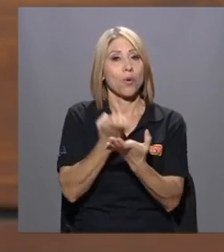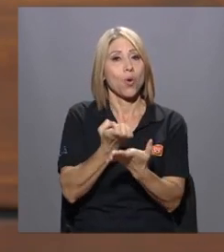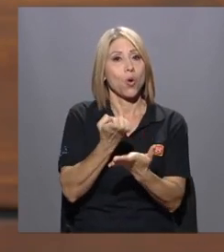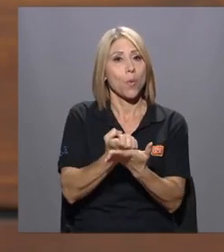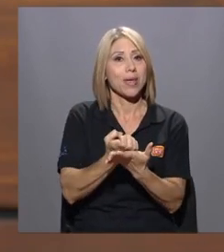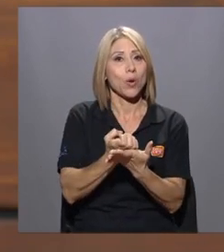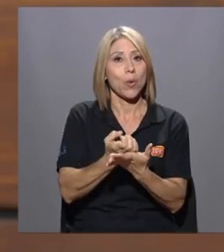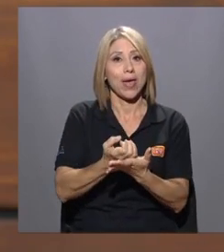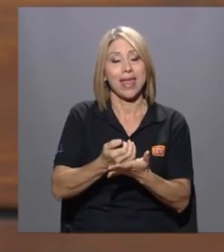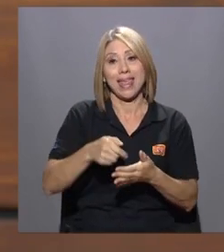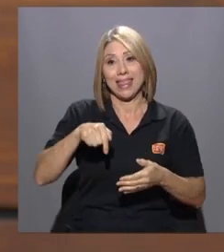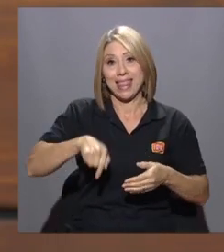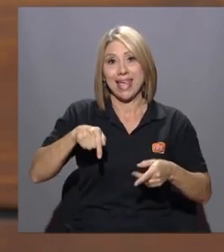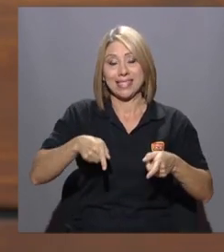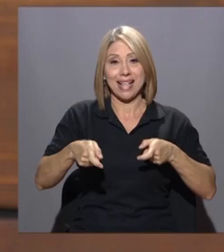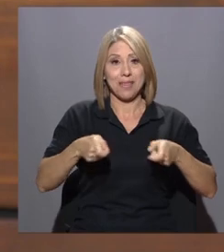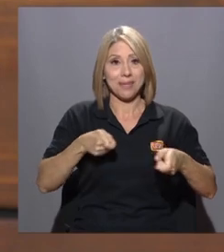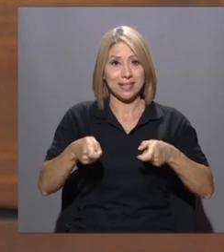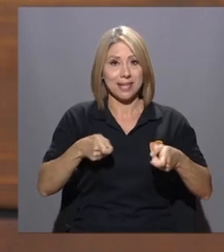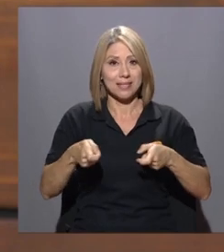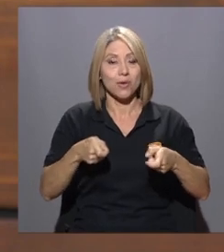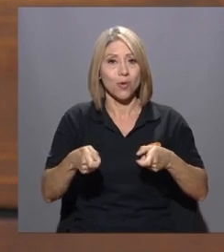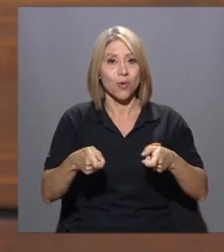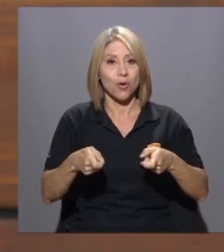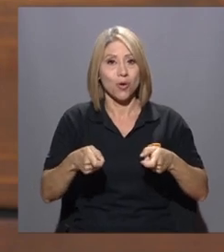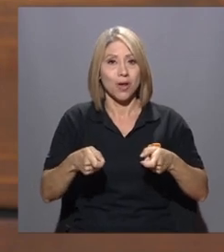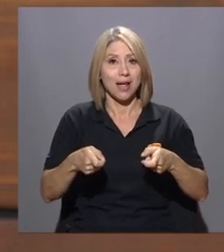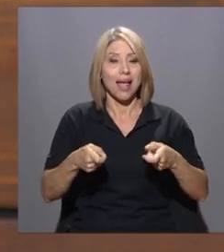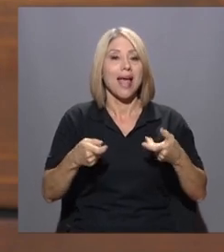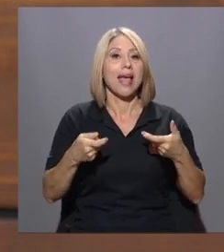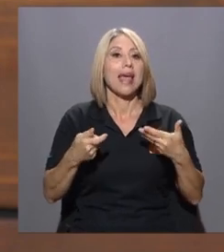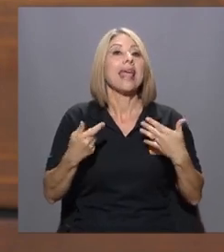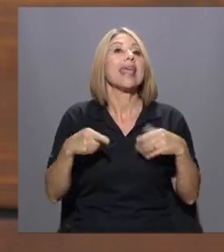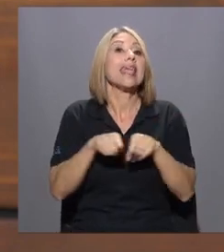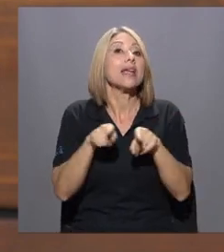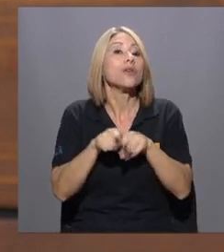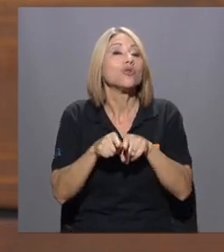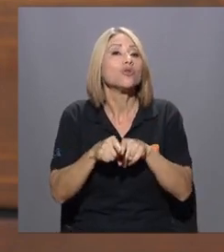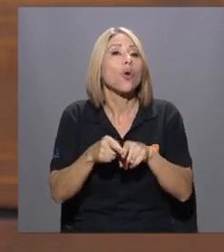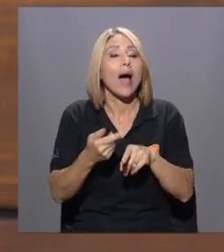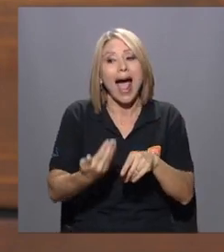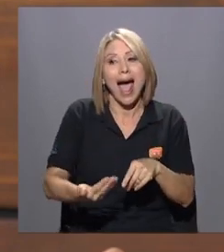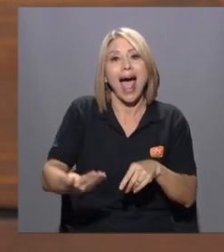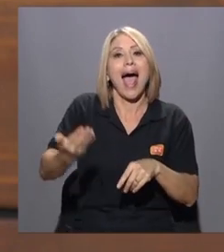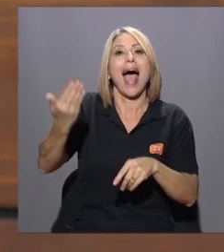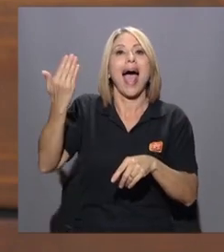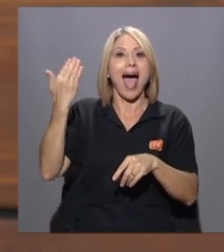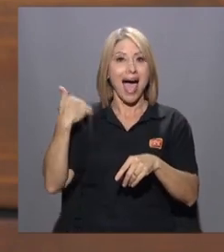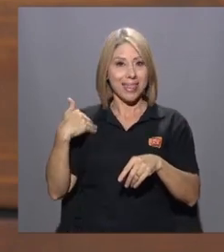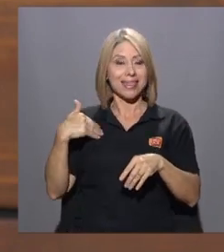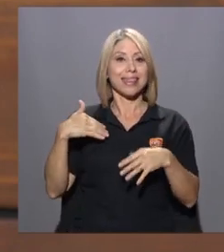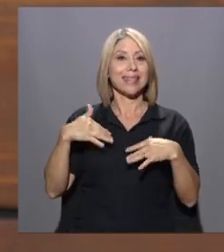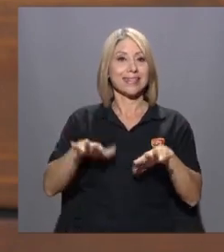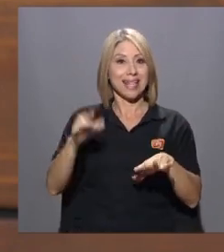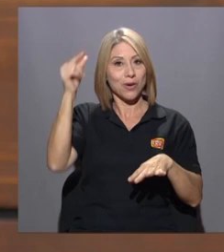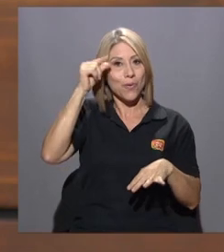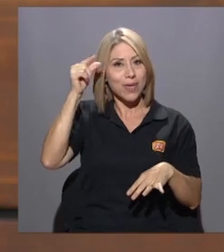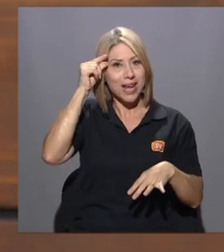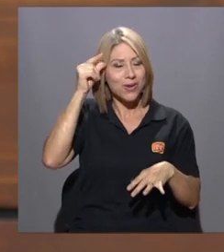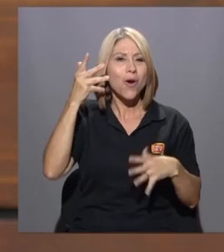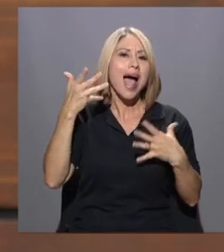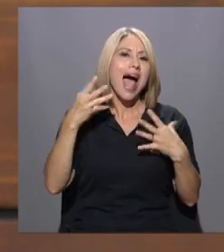de esta administración ha sido, incluso antes de este gobierno, han